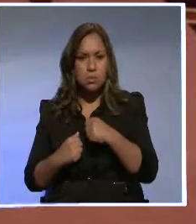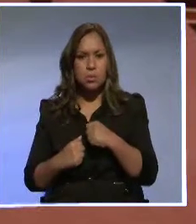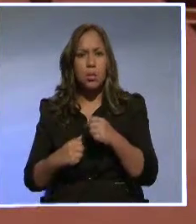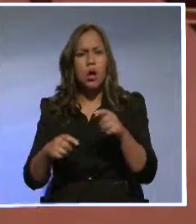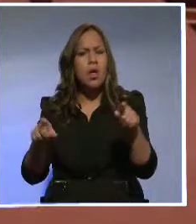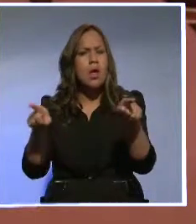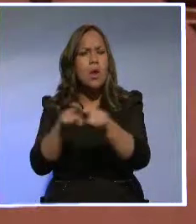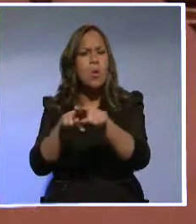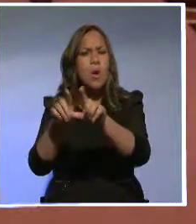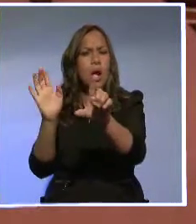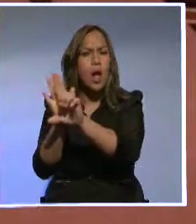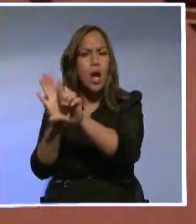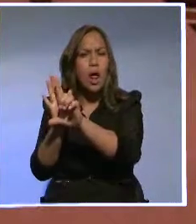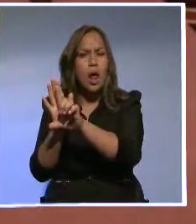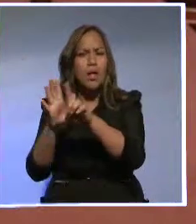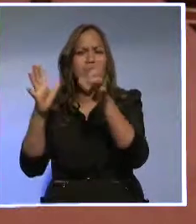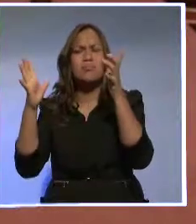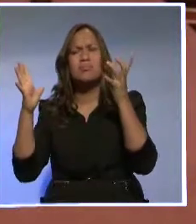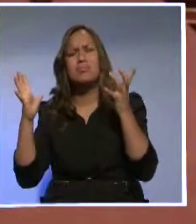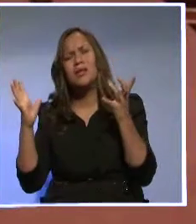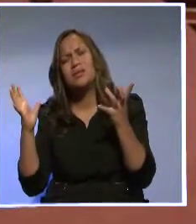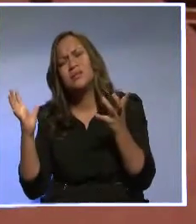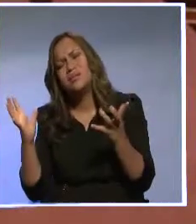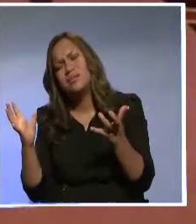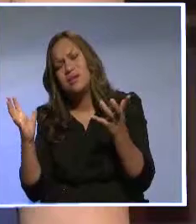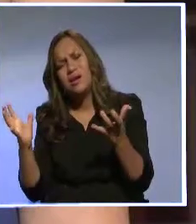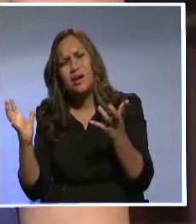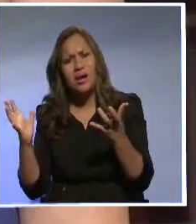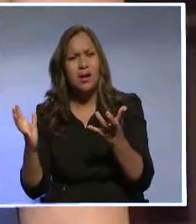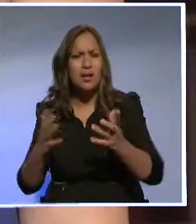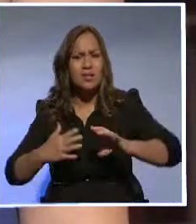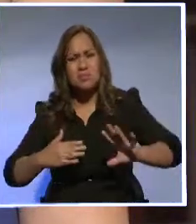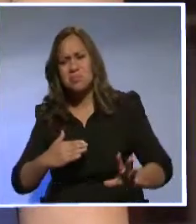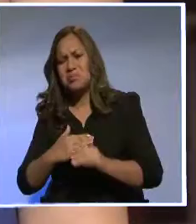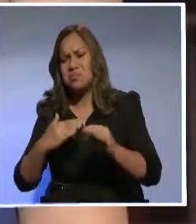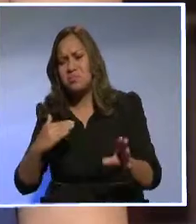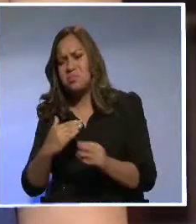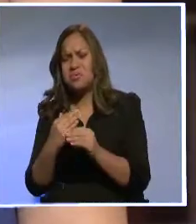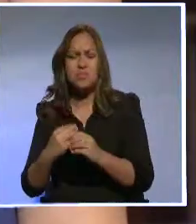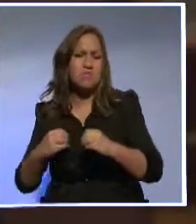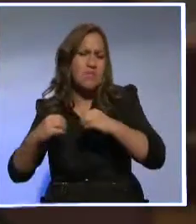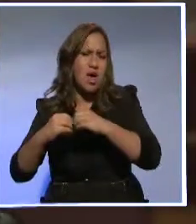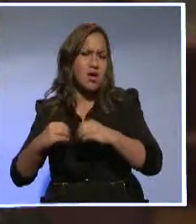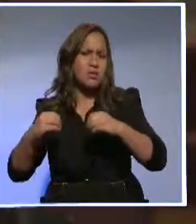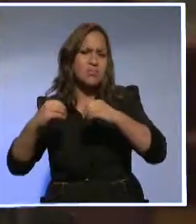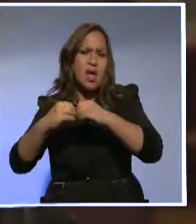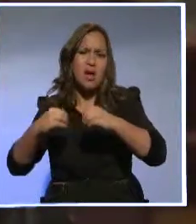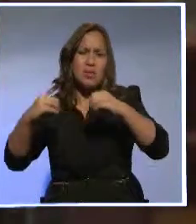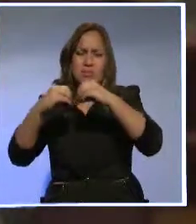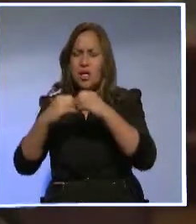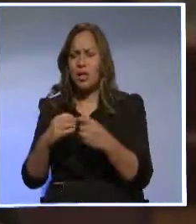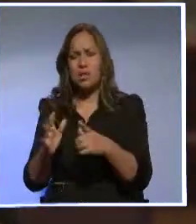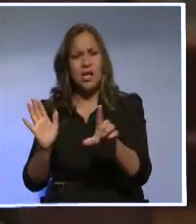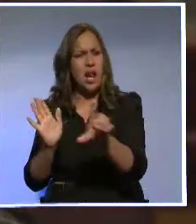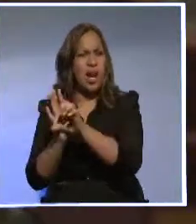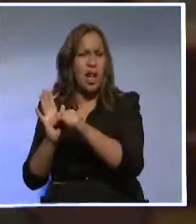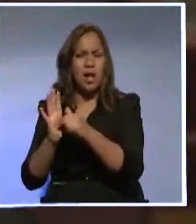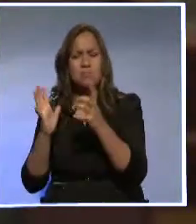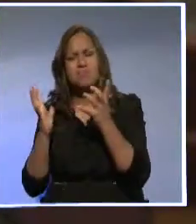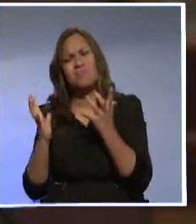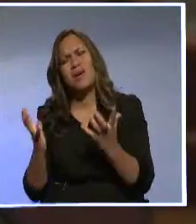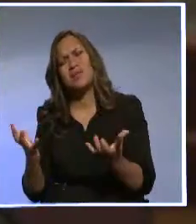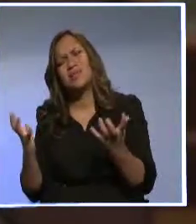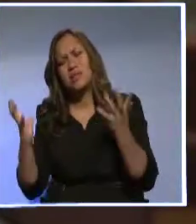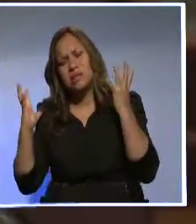exactamente igual una cantidad de cosas que le cargaron a la ley que nada tienen que ver con el conocimiento con la